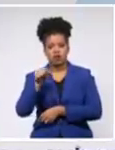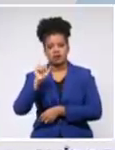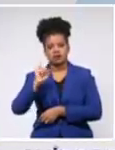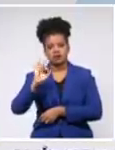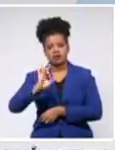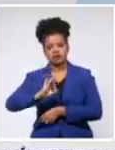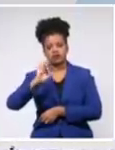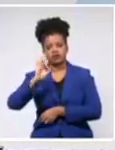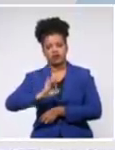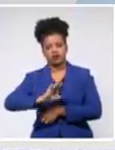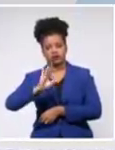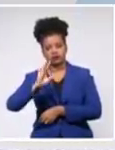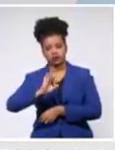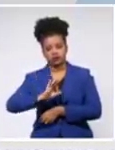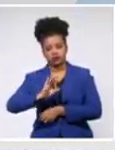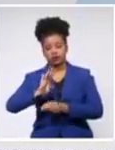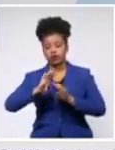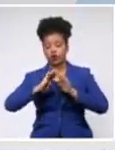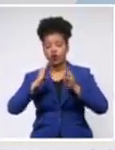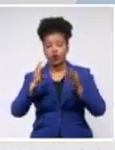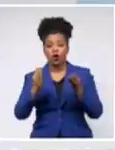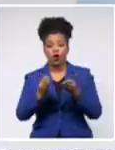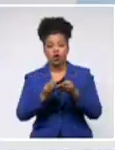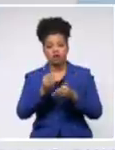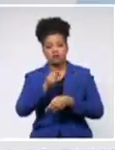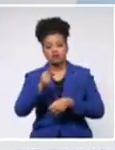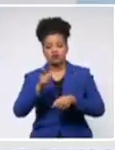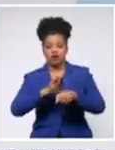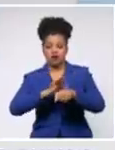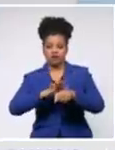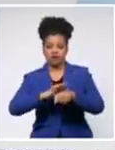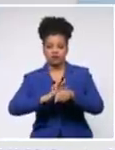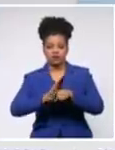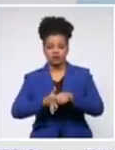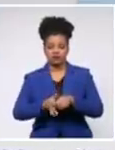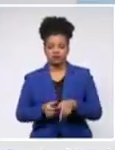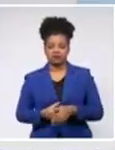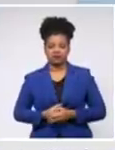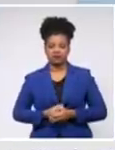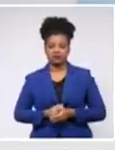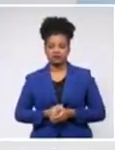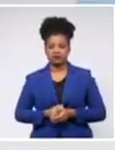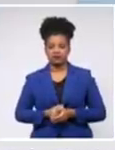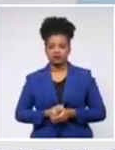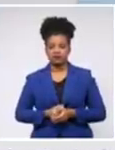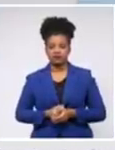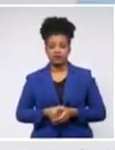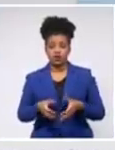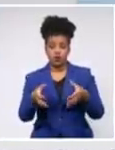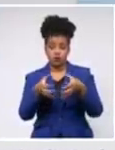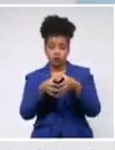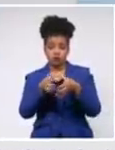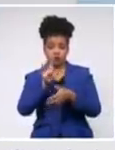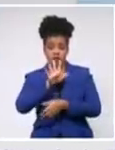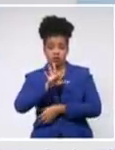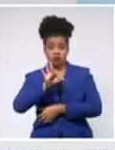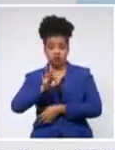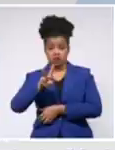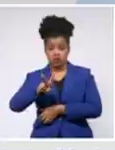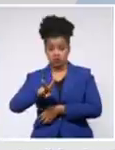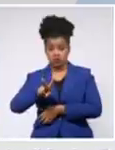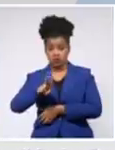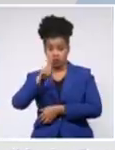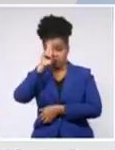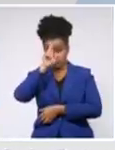10,6% de todos los casos confirmados. De estos 582, el